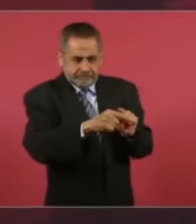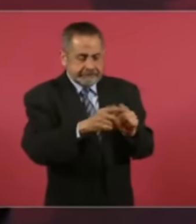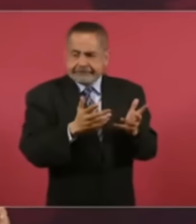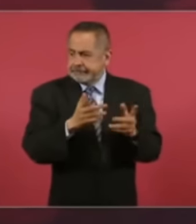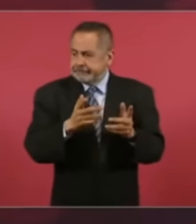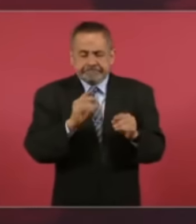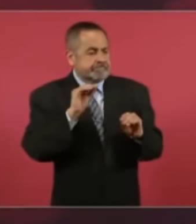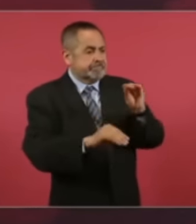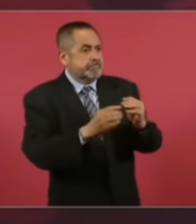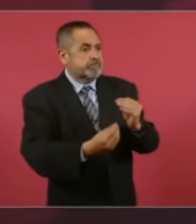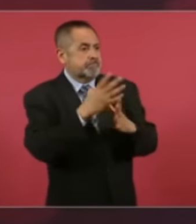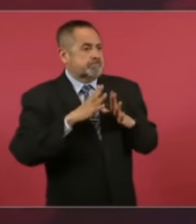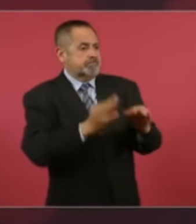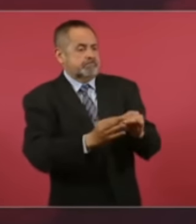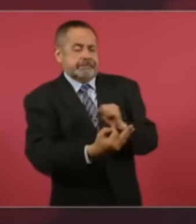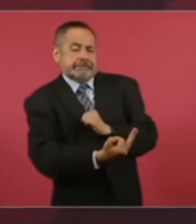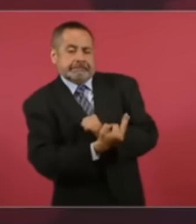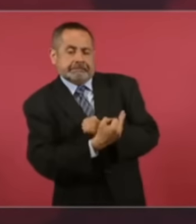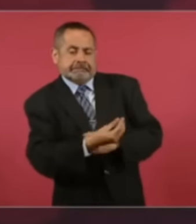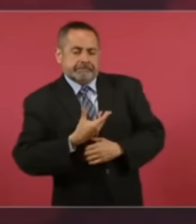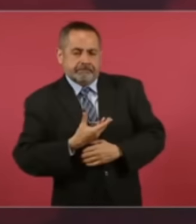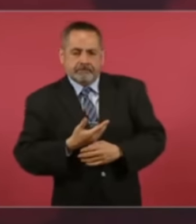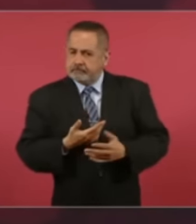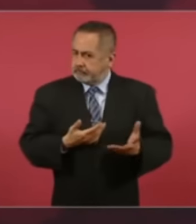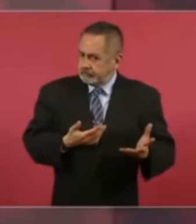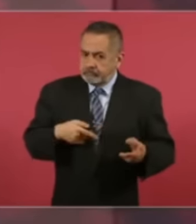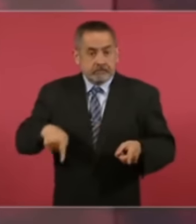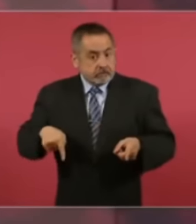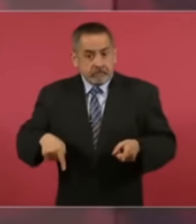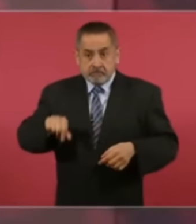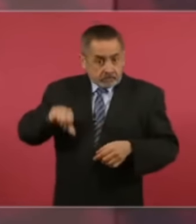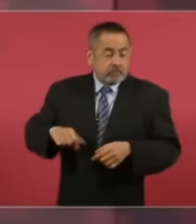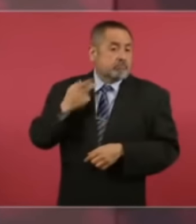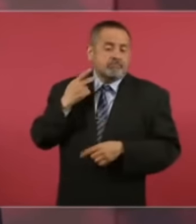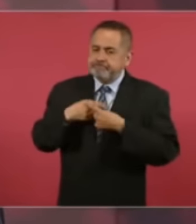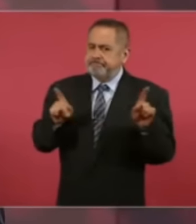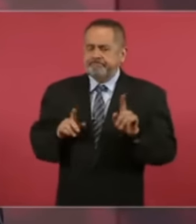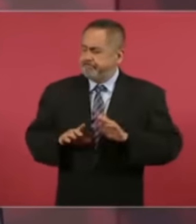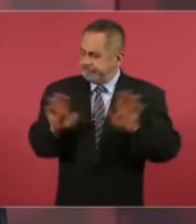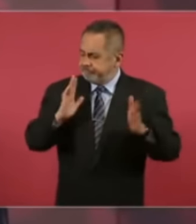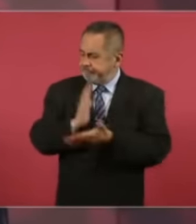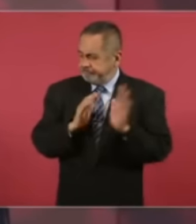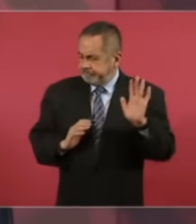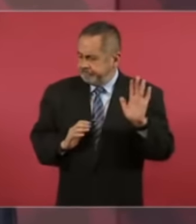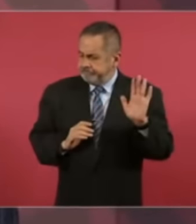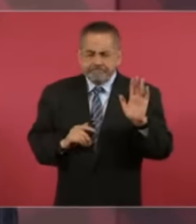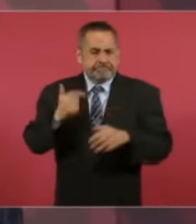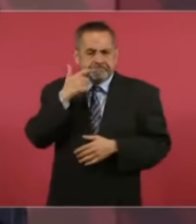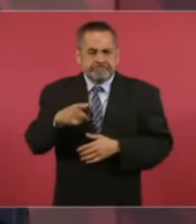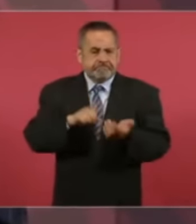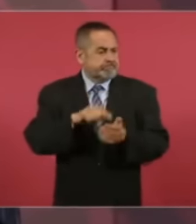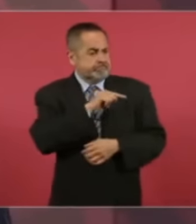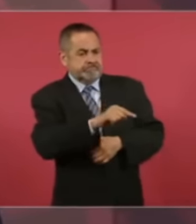esos intereses. Como ya cambió la política, pues ya no queremos ese